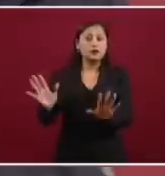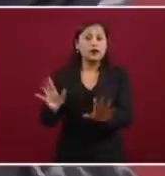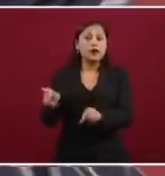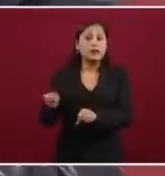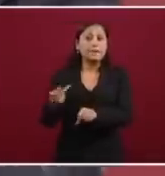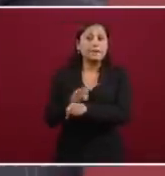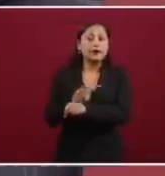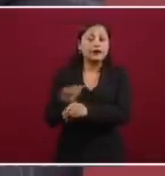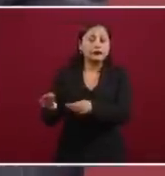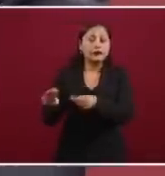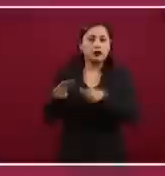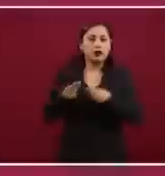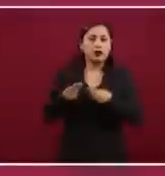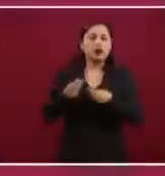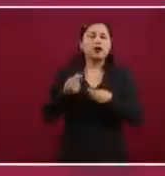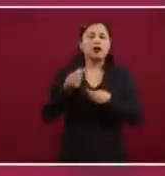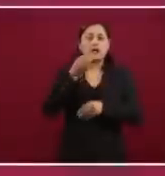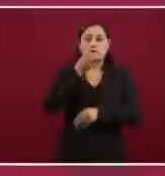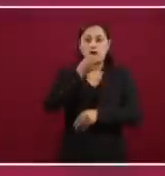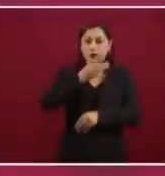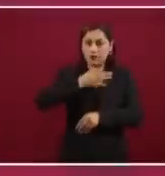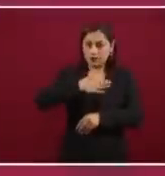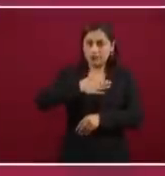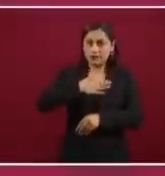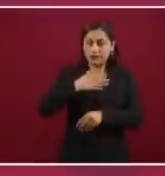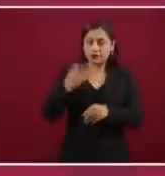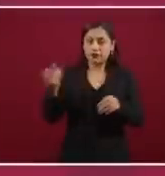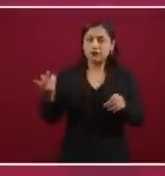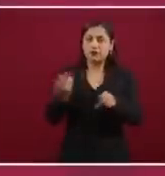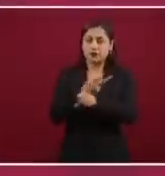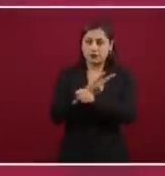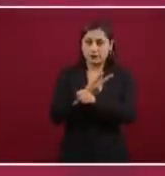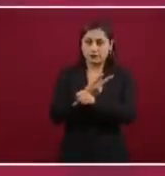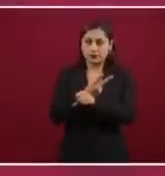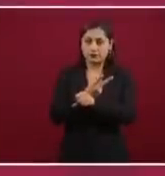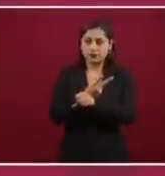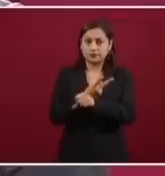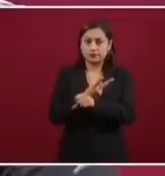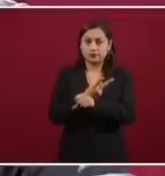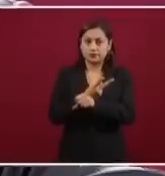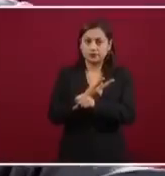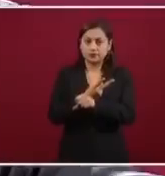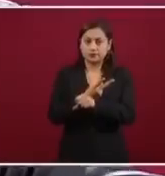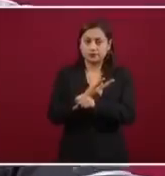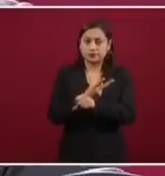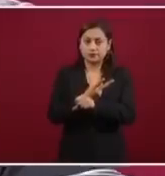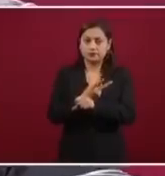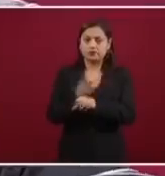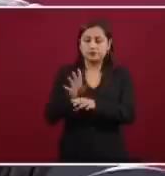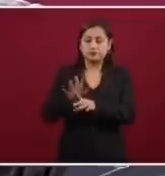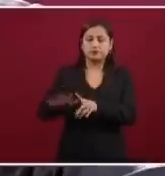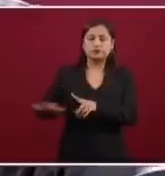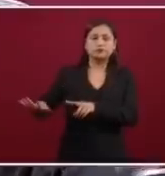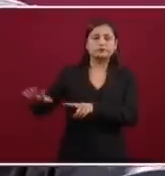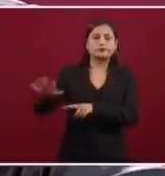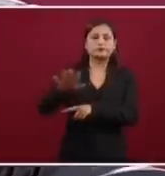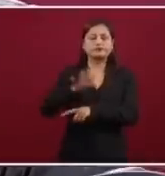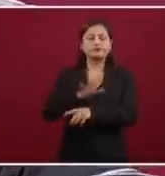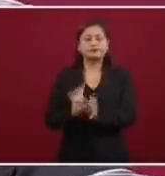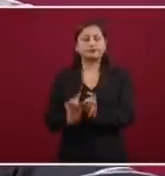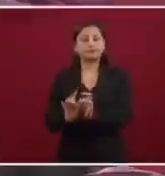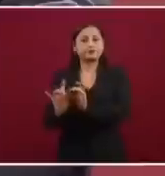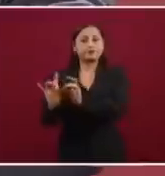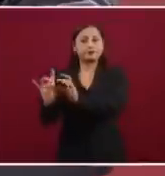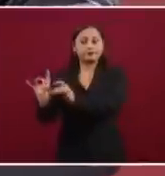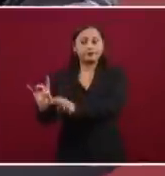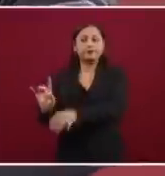Y ya me informaron en la circunstancia en que se estaban dando las cosas,